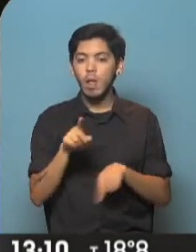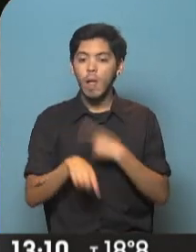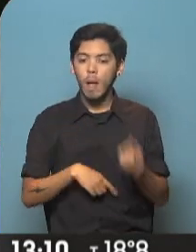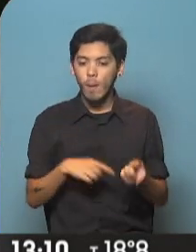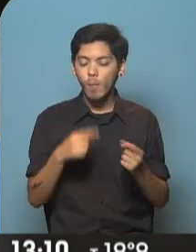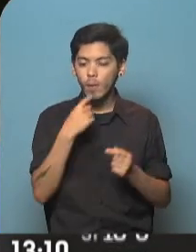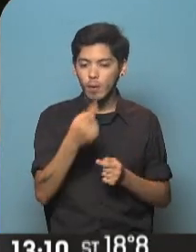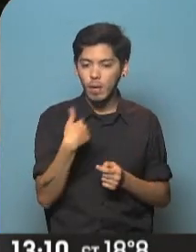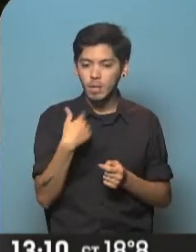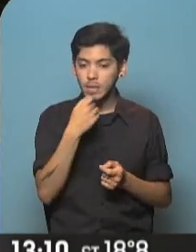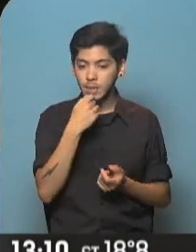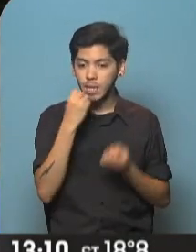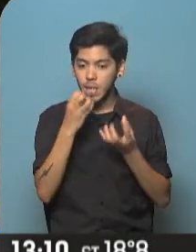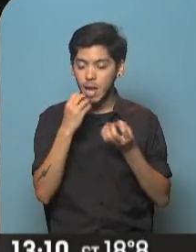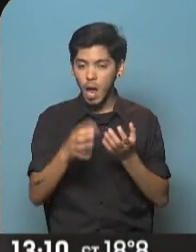indagados